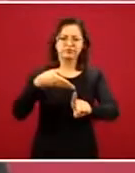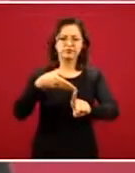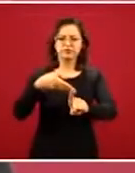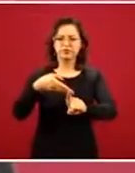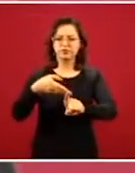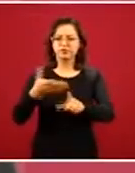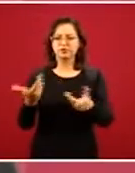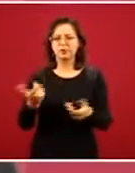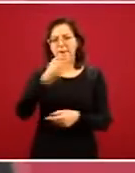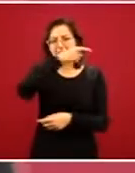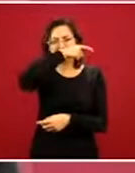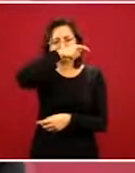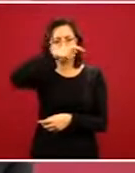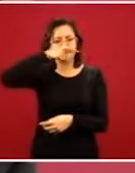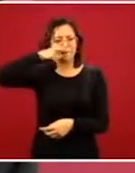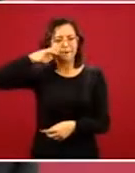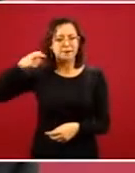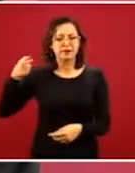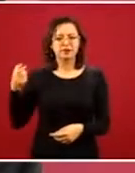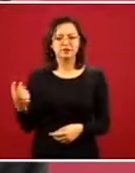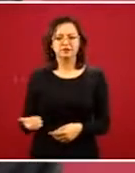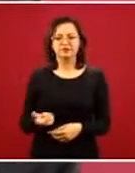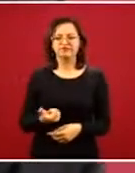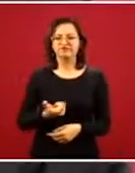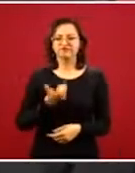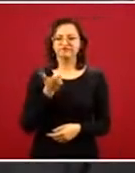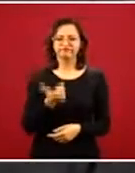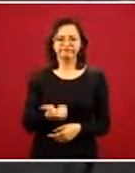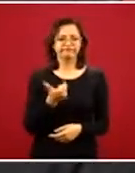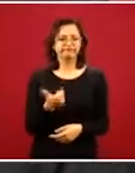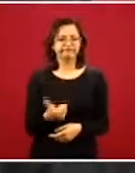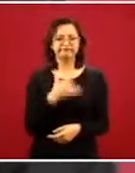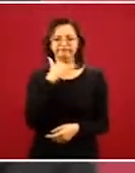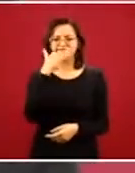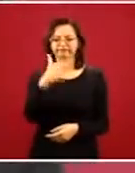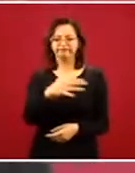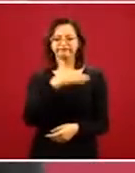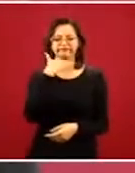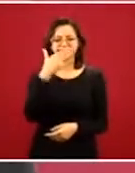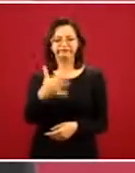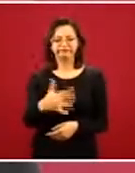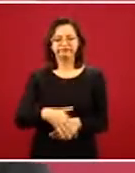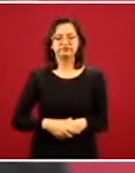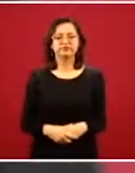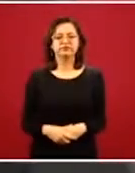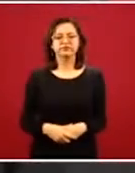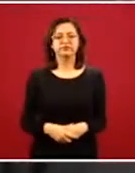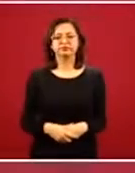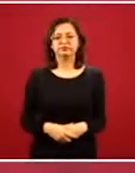por la ambición, al cochino dinero. Entonces, eso